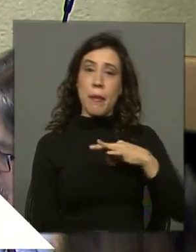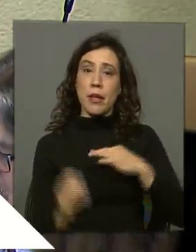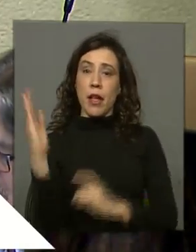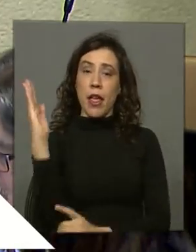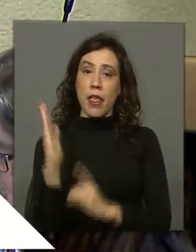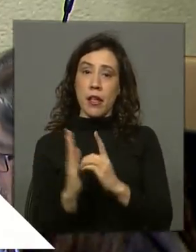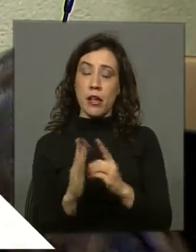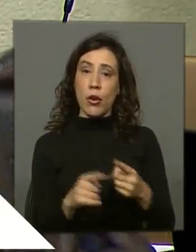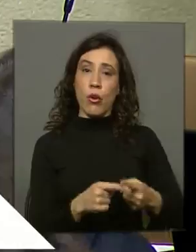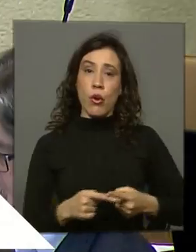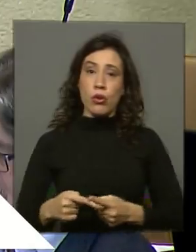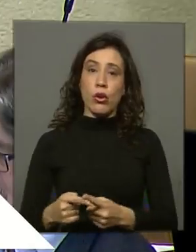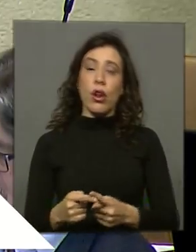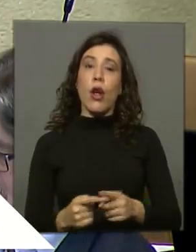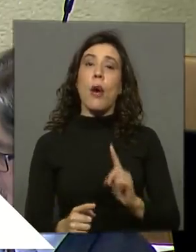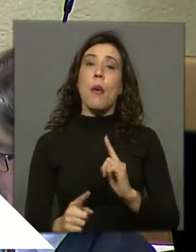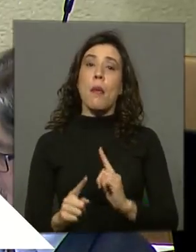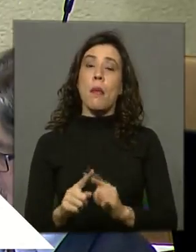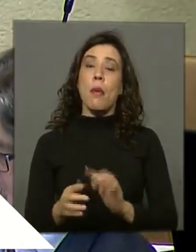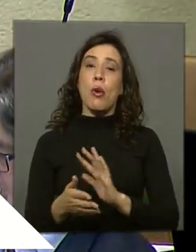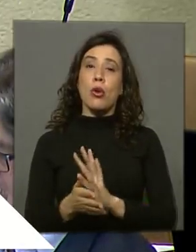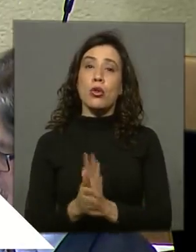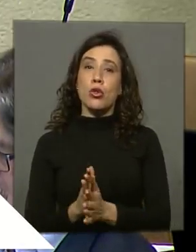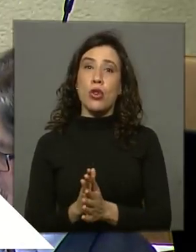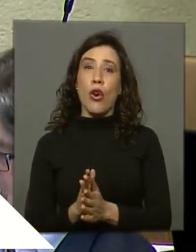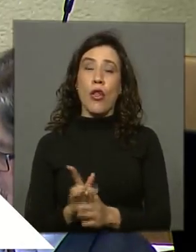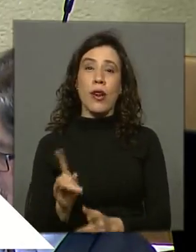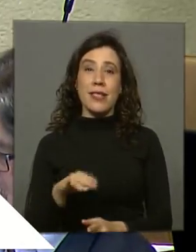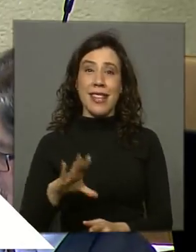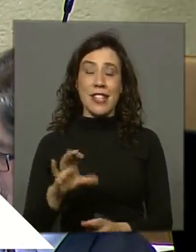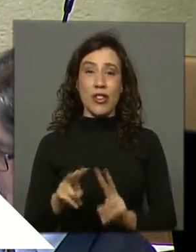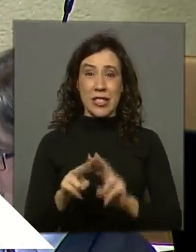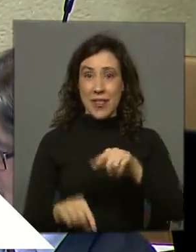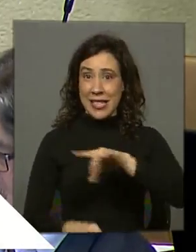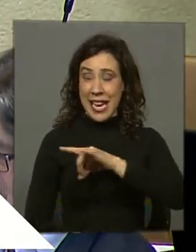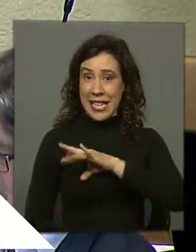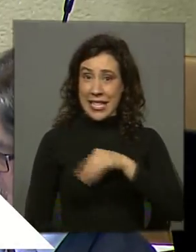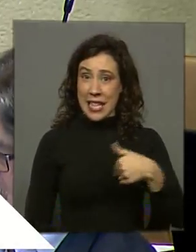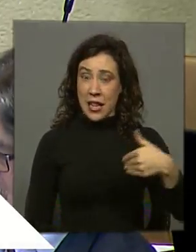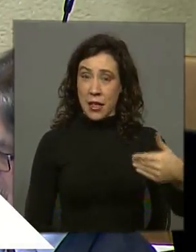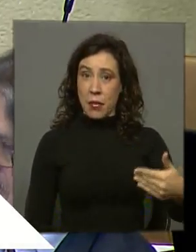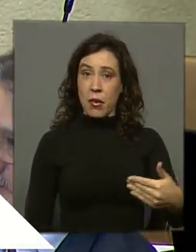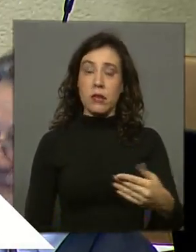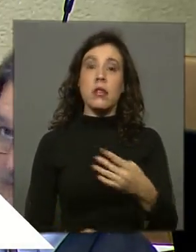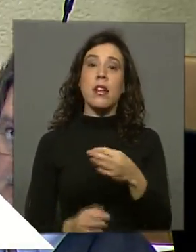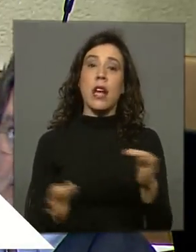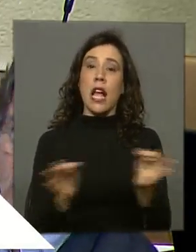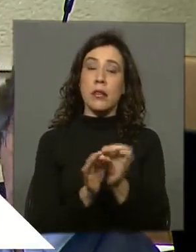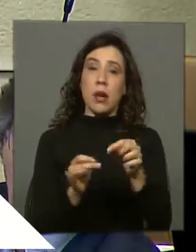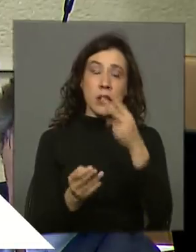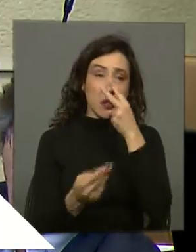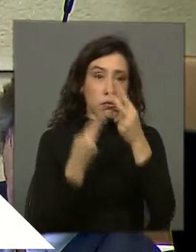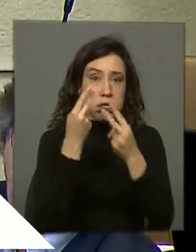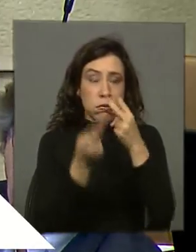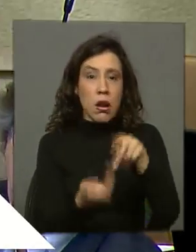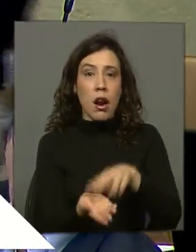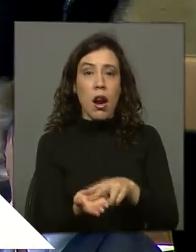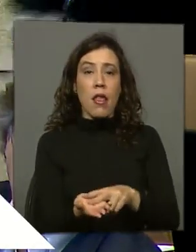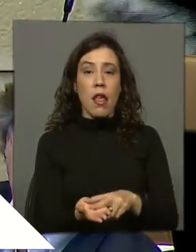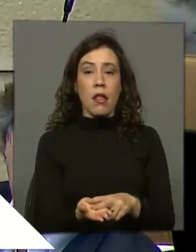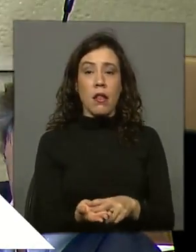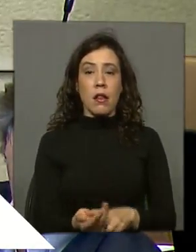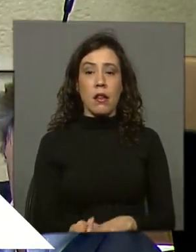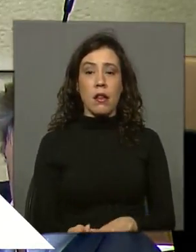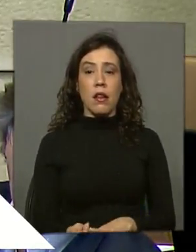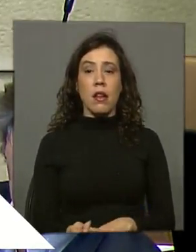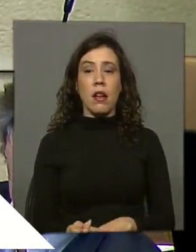Social y a través de los instrumentos del censo que se va a efectuar en Chile den cuenta de esta realidad que como hemos dicho no